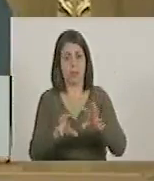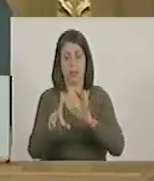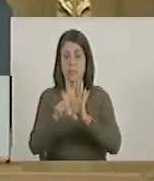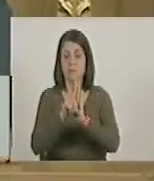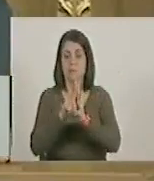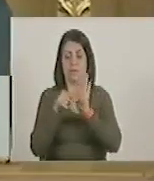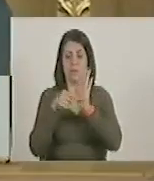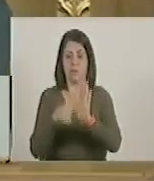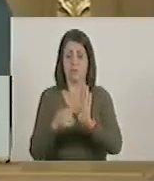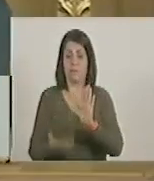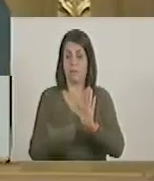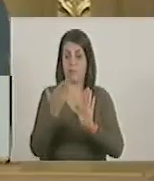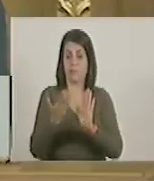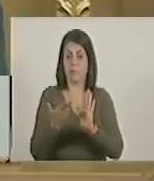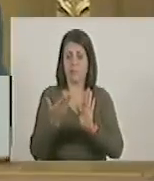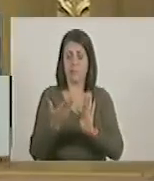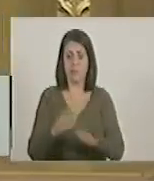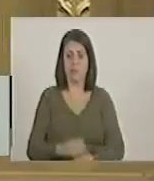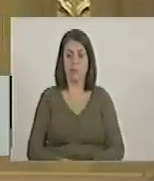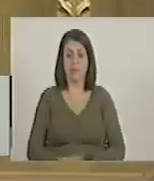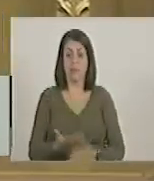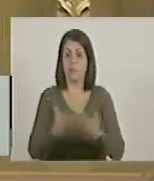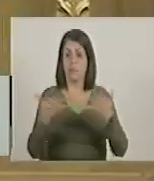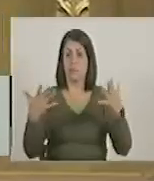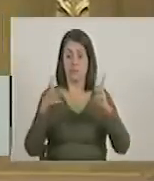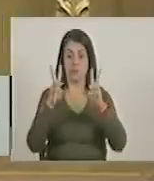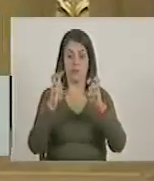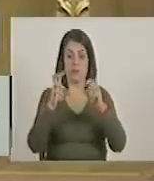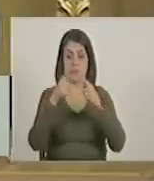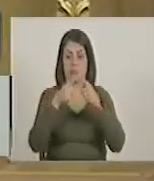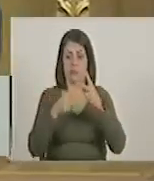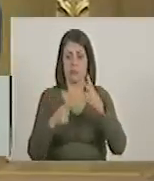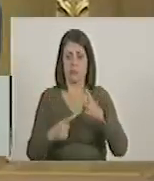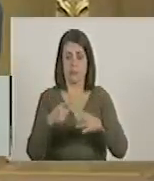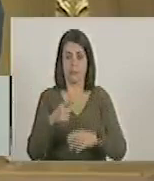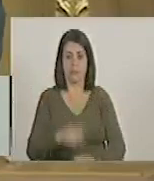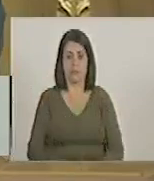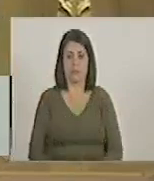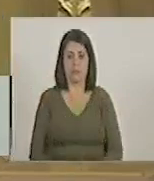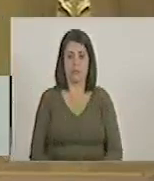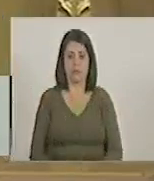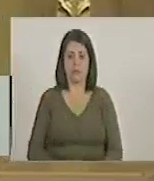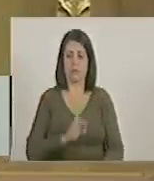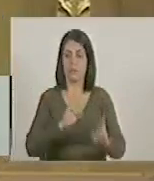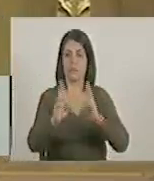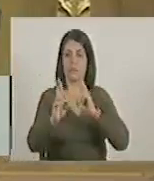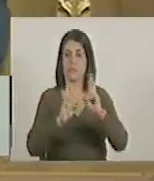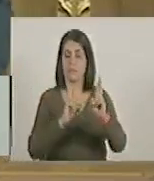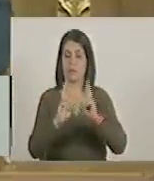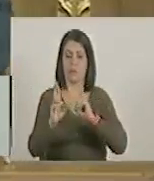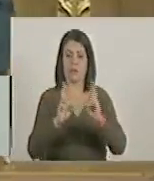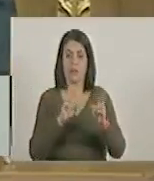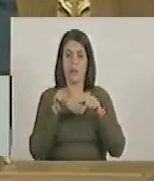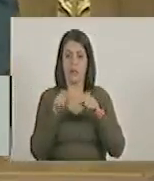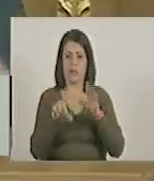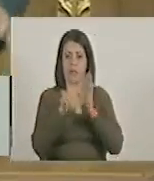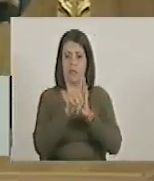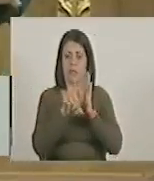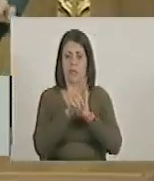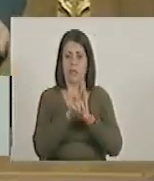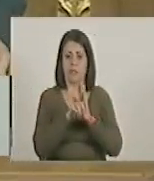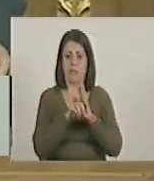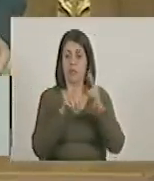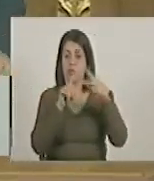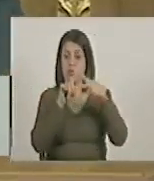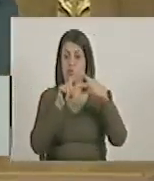ley de vital importancia y de gran actualidad. Está relacionada esa ley con dos